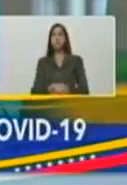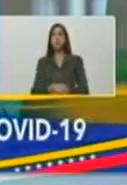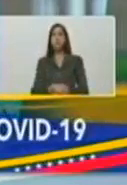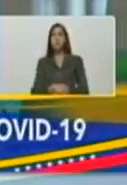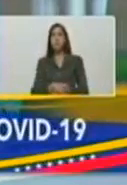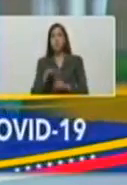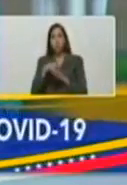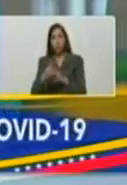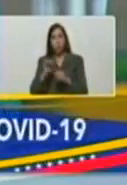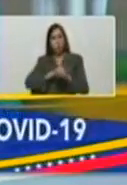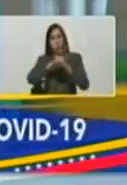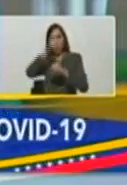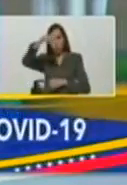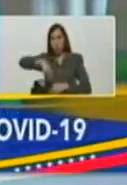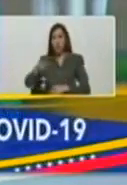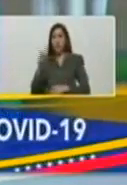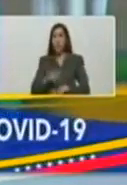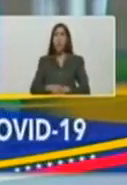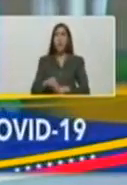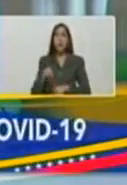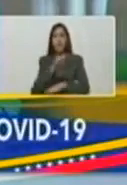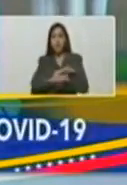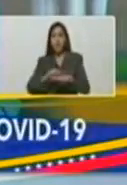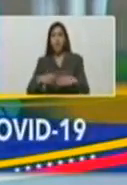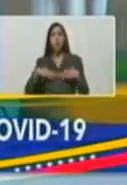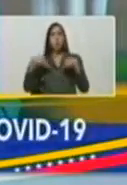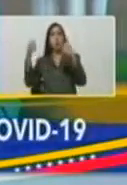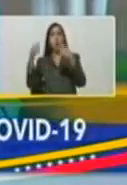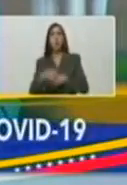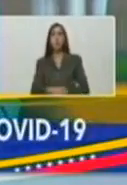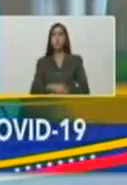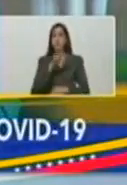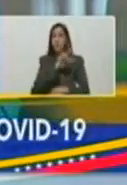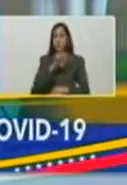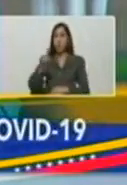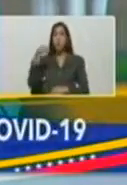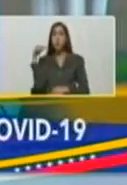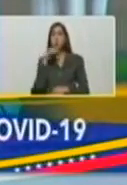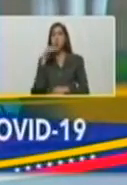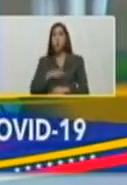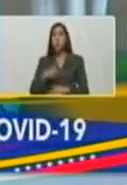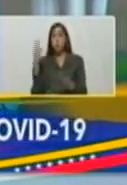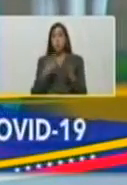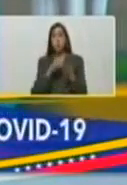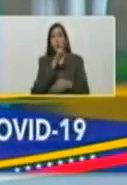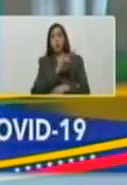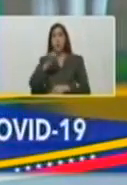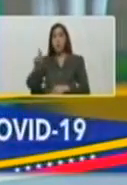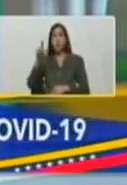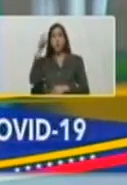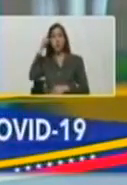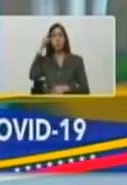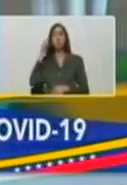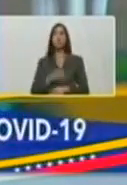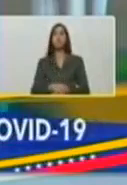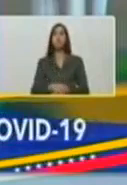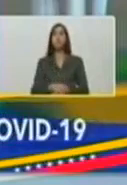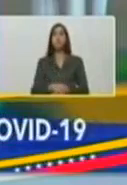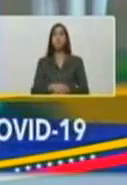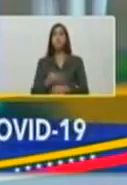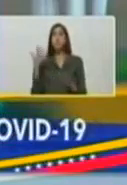Situación de COVID en Venezuela, Ministerio del Poder Popular para la Salud, 31 de octubre del año 2021. Durante